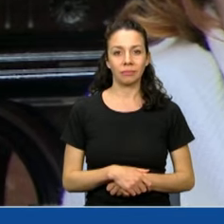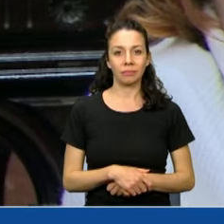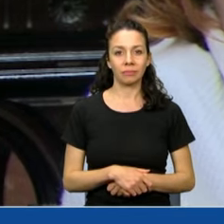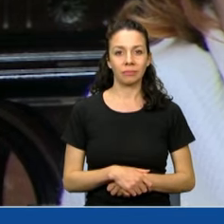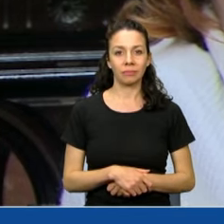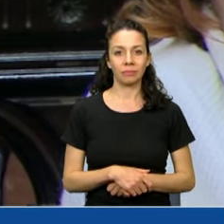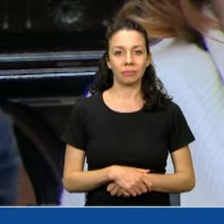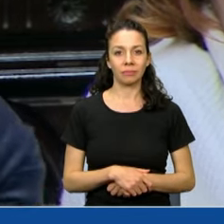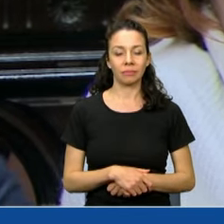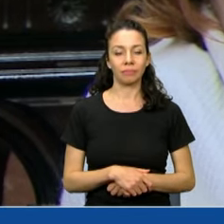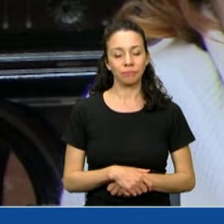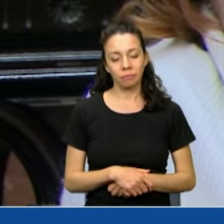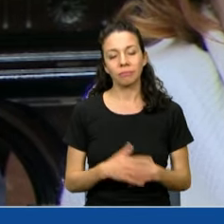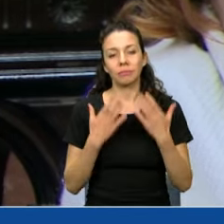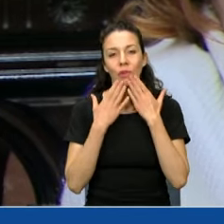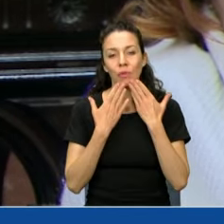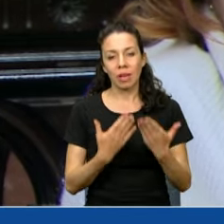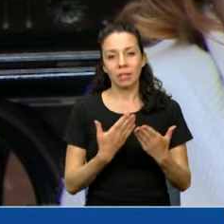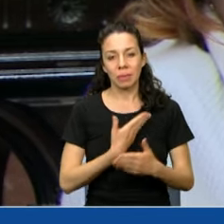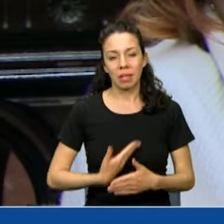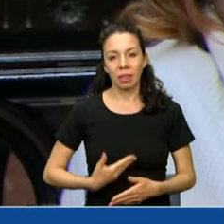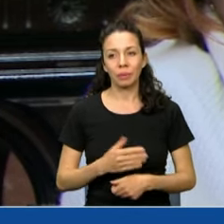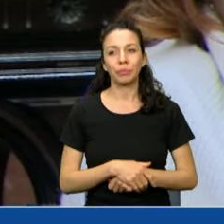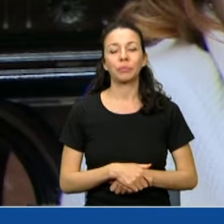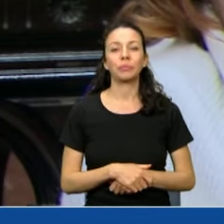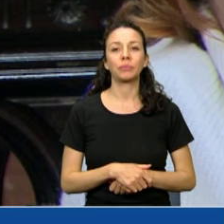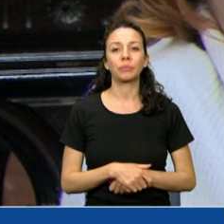Herrera Gracias señor